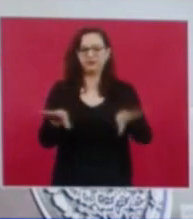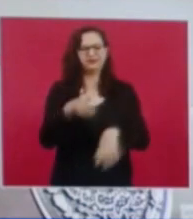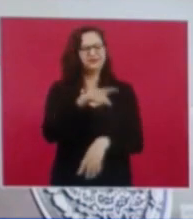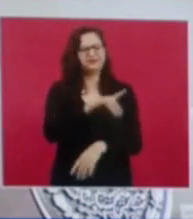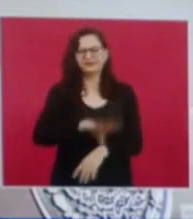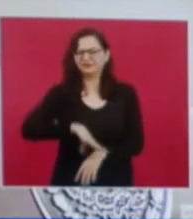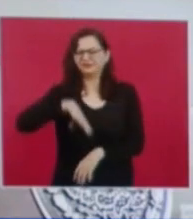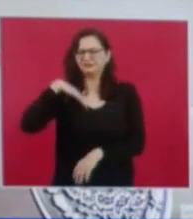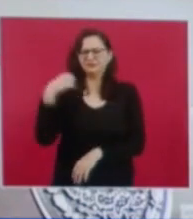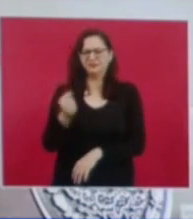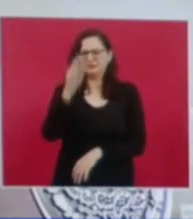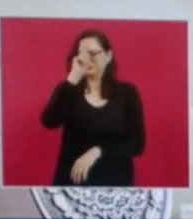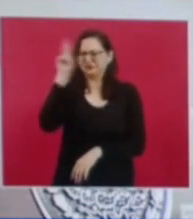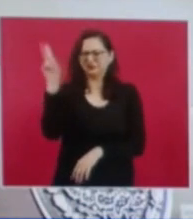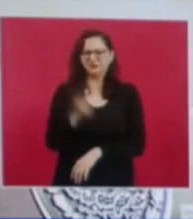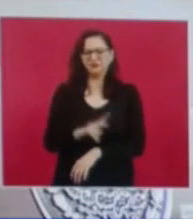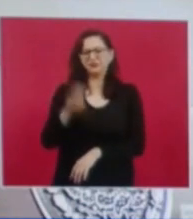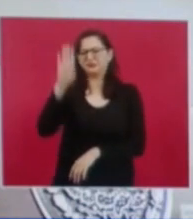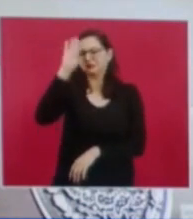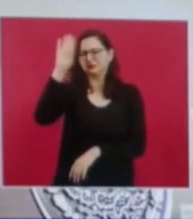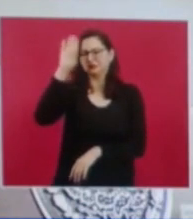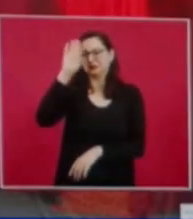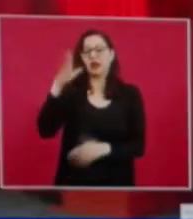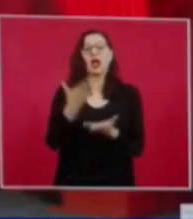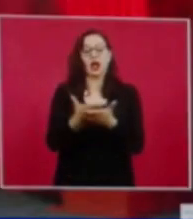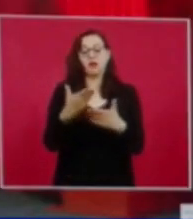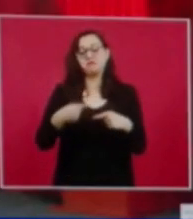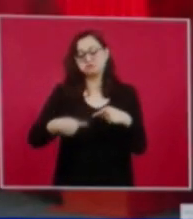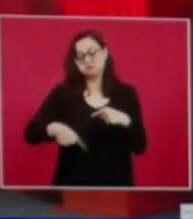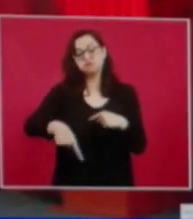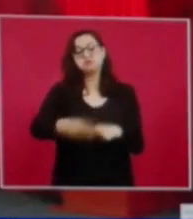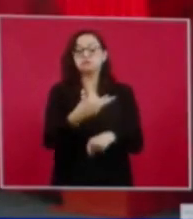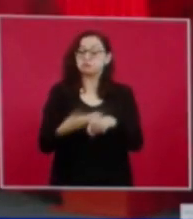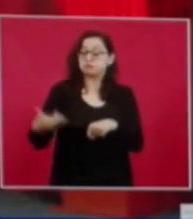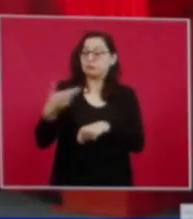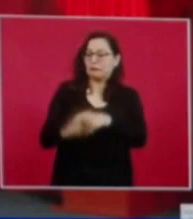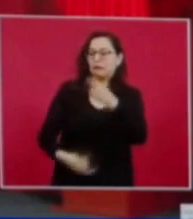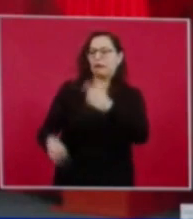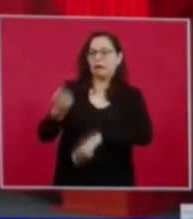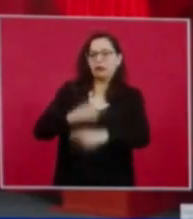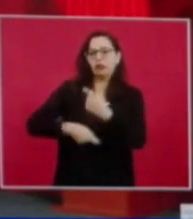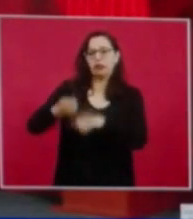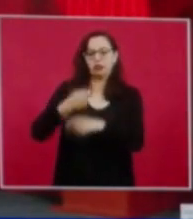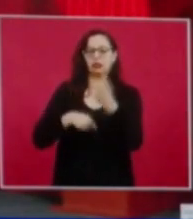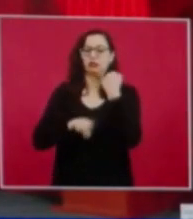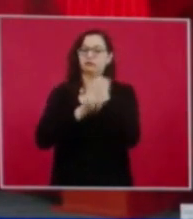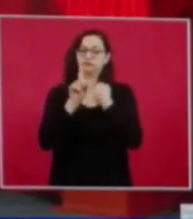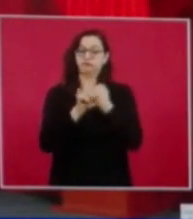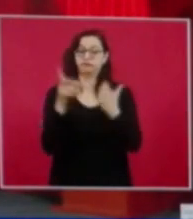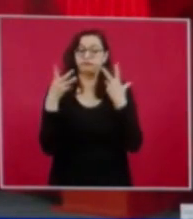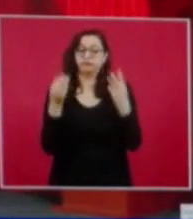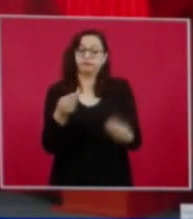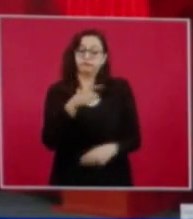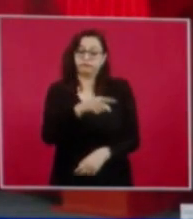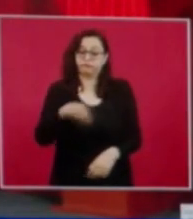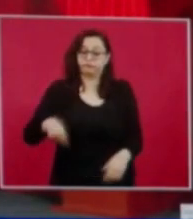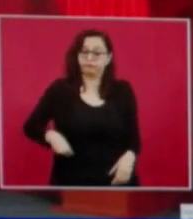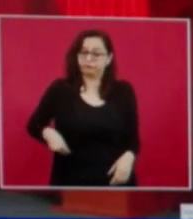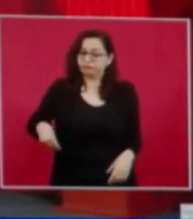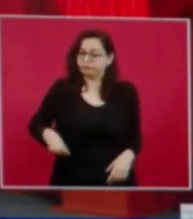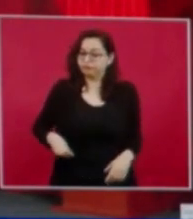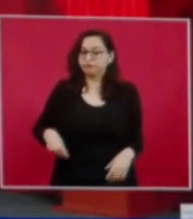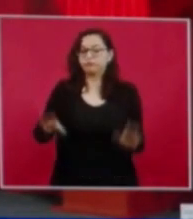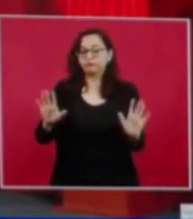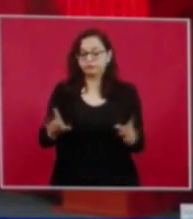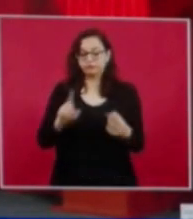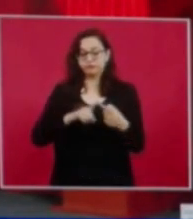una diatriba negativa hacia las figuras que están haciendo una labor porque el país mejor